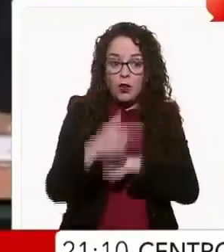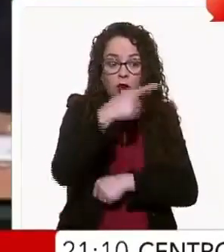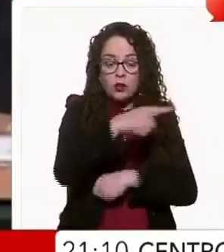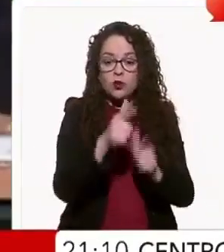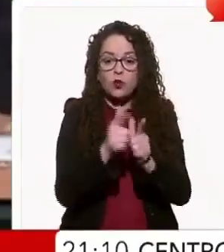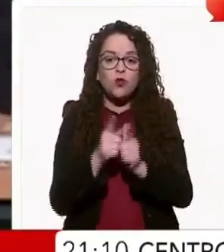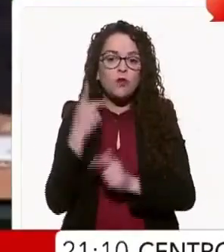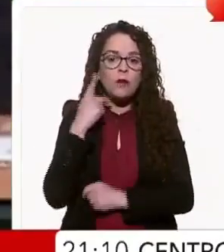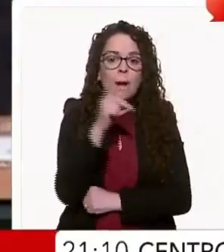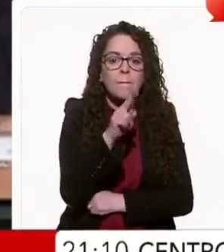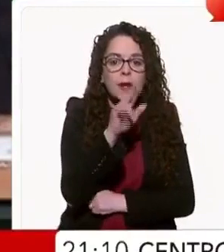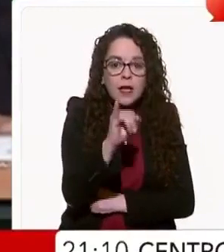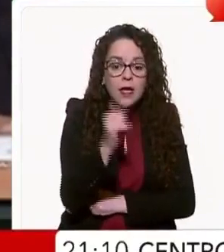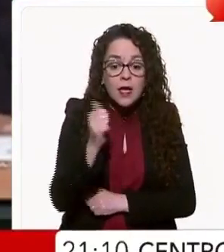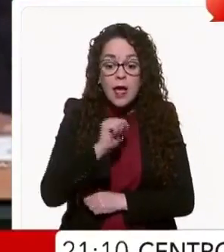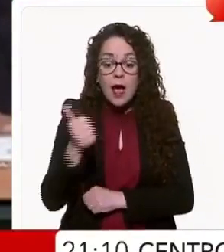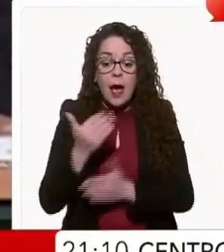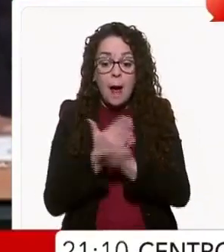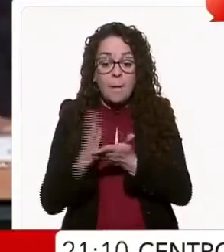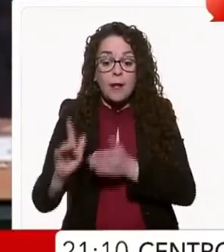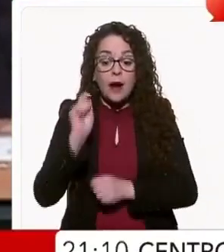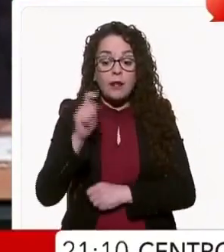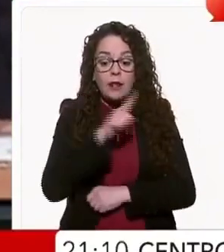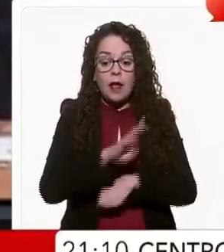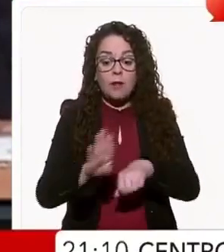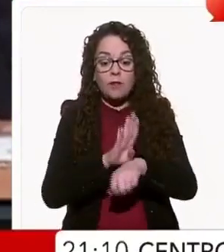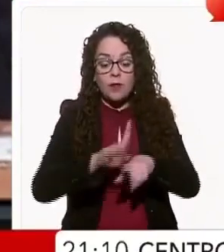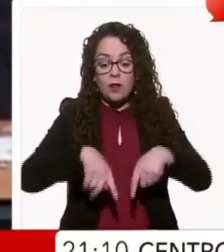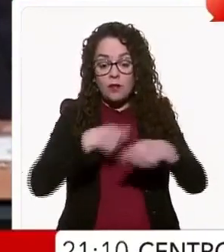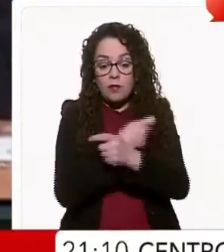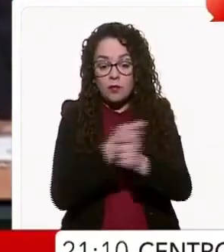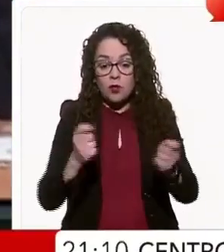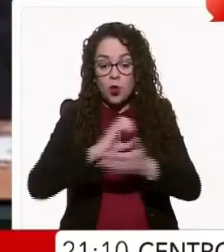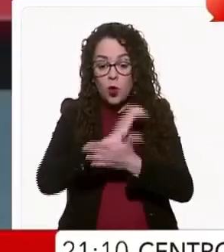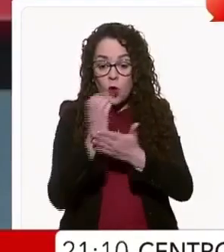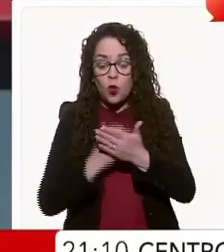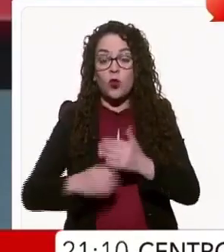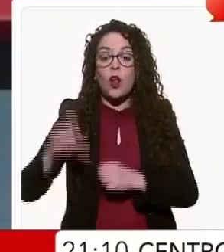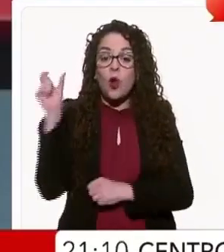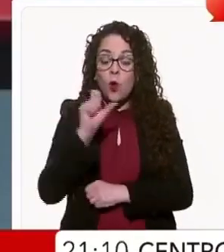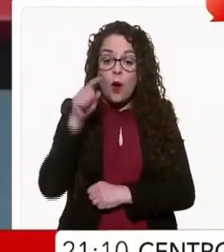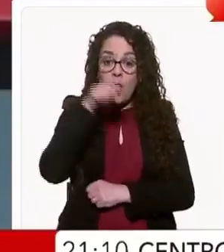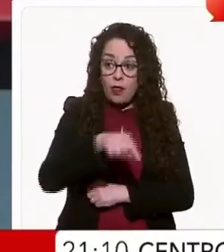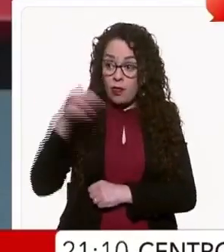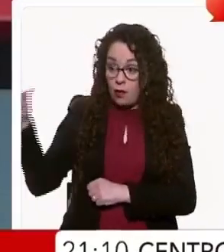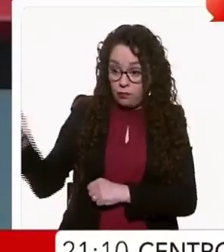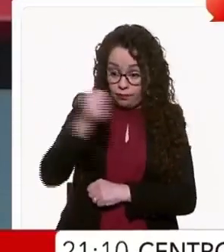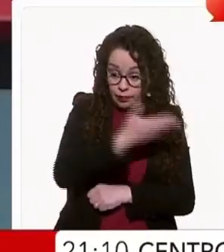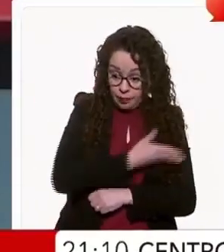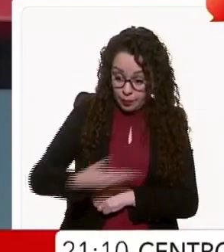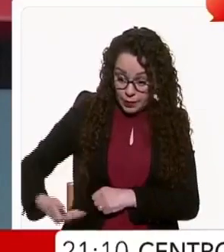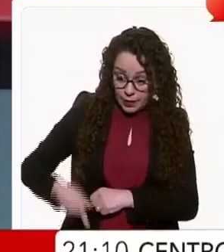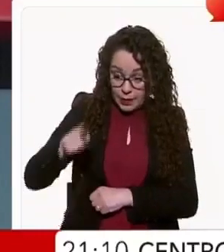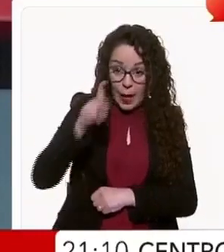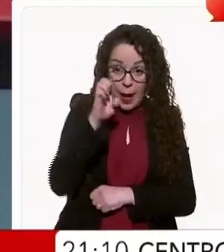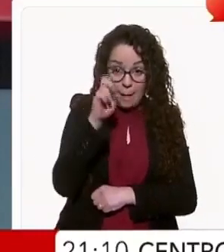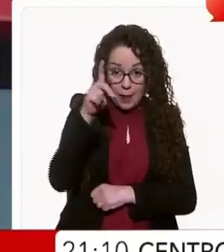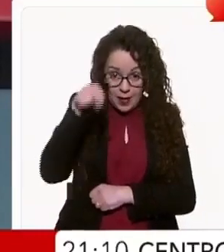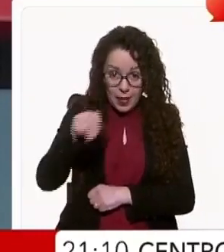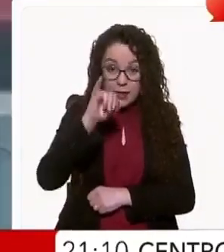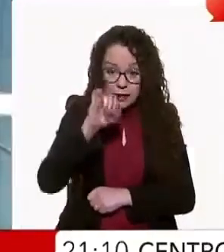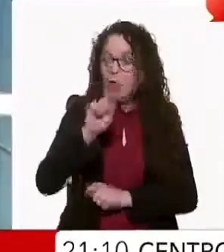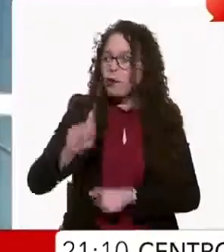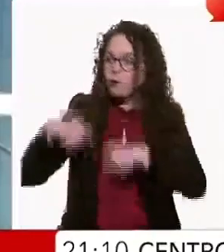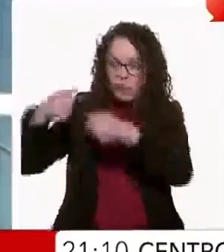sería favorecida con contratos públicos cuando Peña llegara al poder. Además, dijo, se negociaron otros